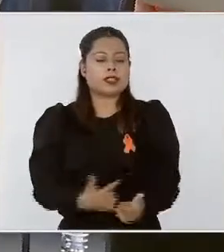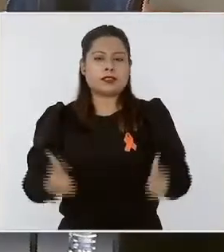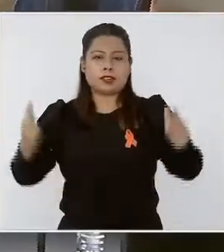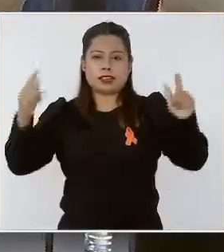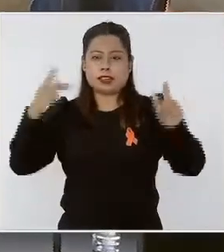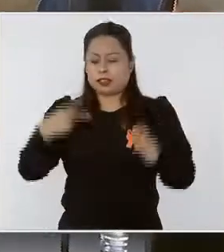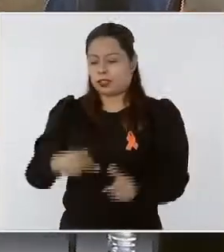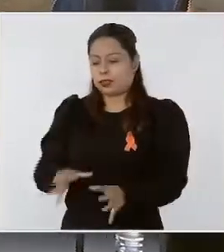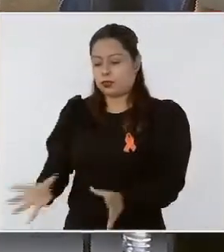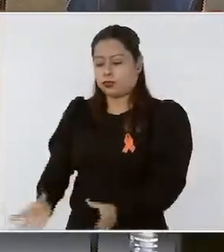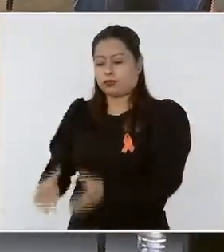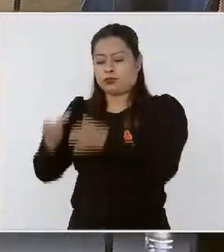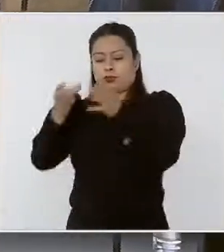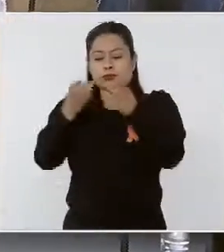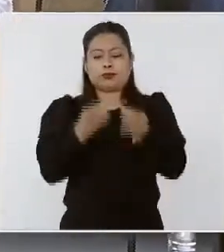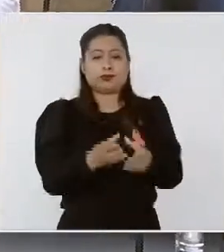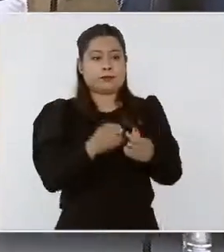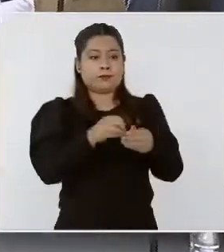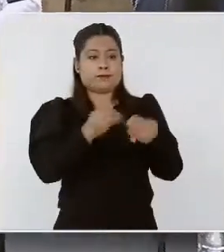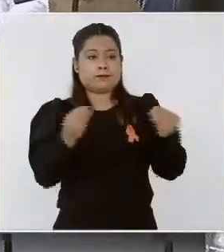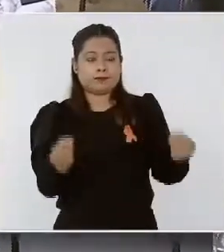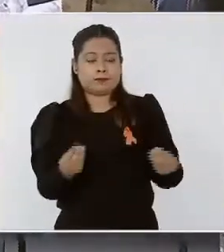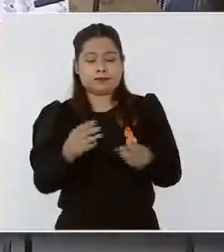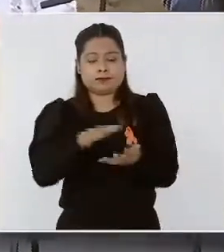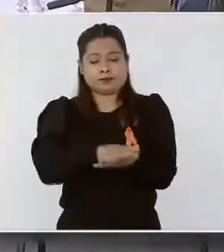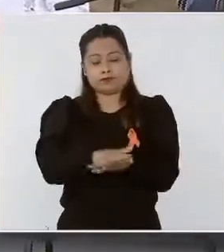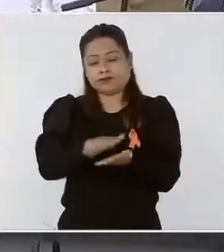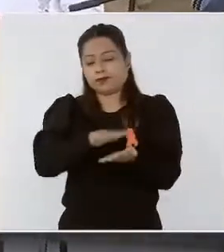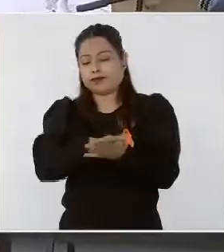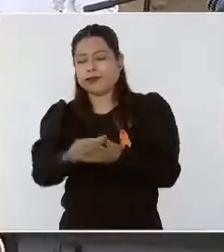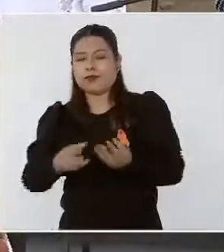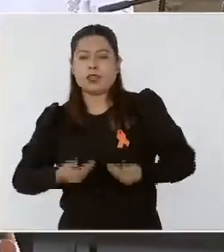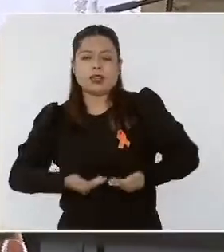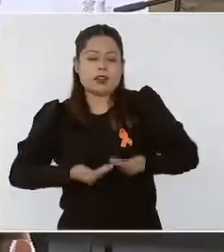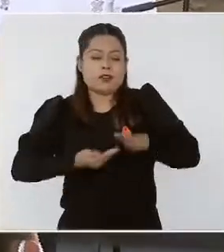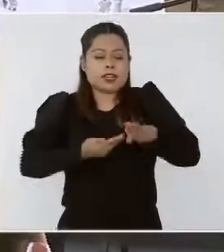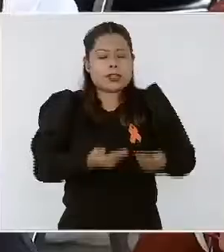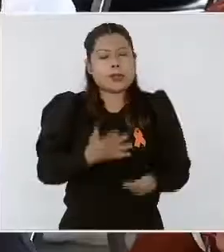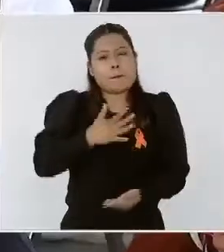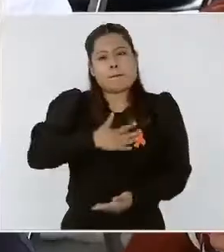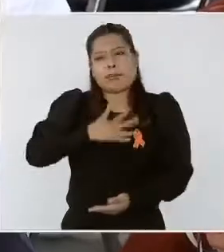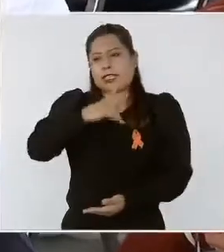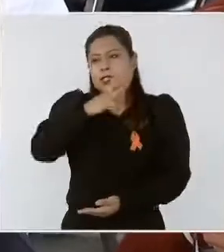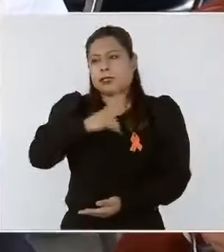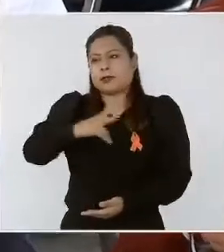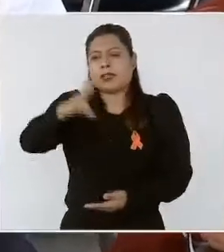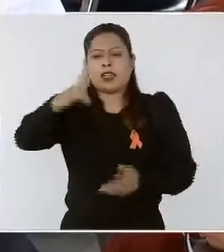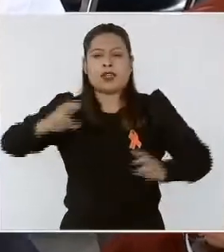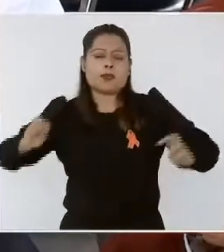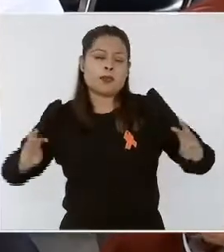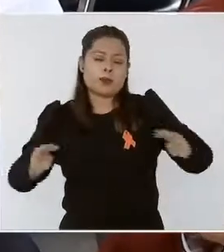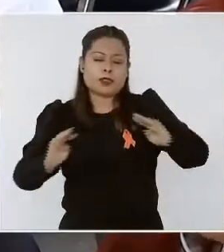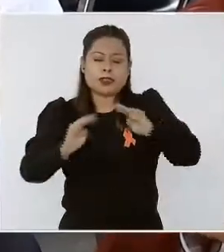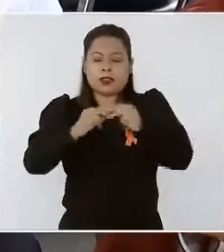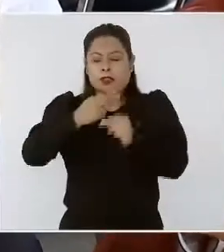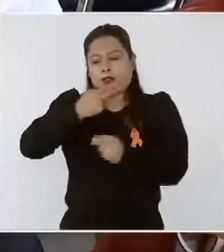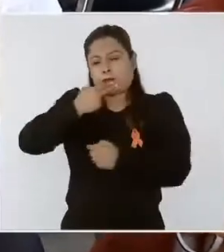tu cubierta, no hiciste mal. Te brindo mis palabras de montañas